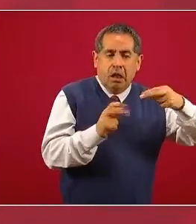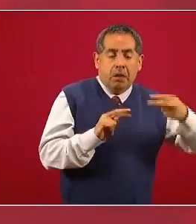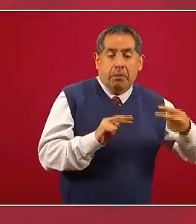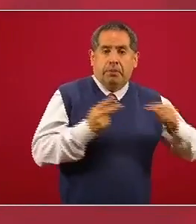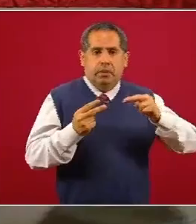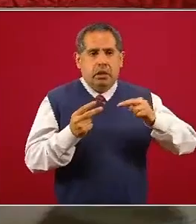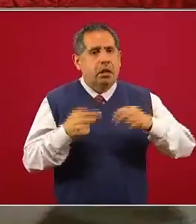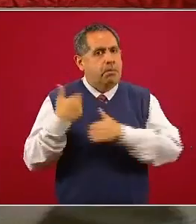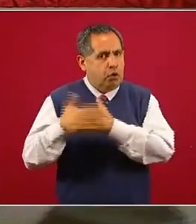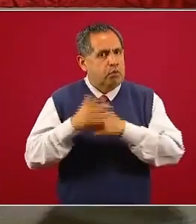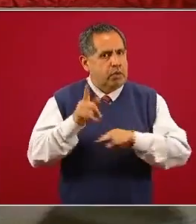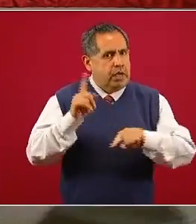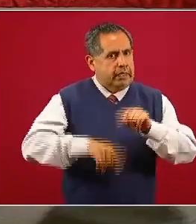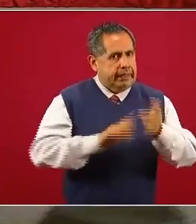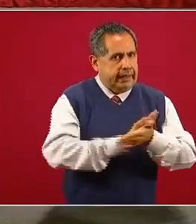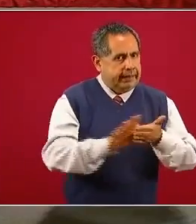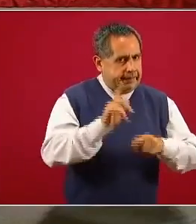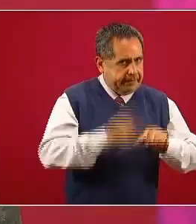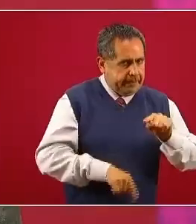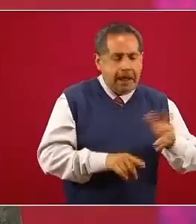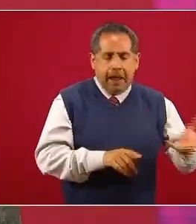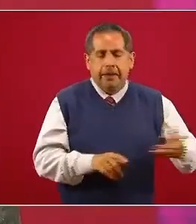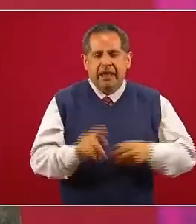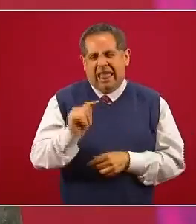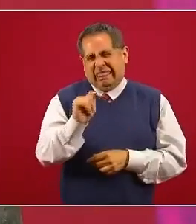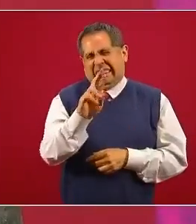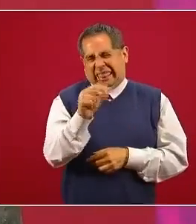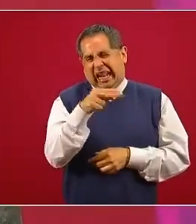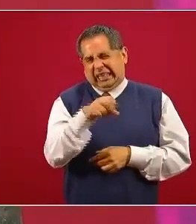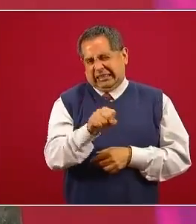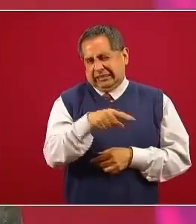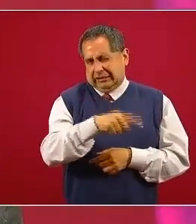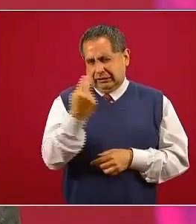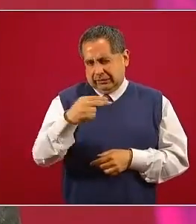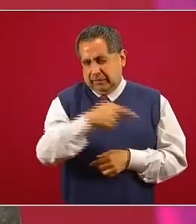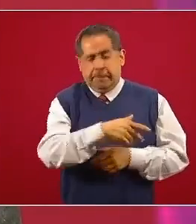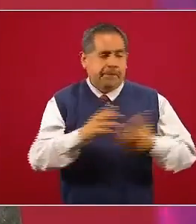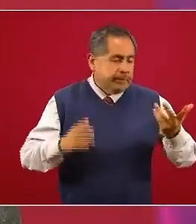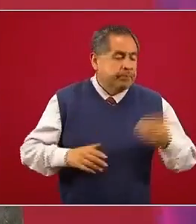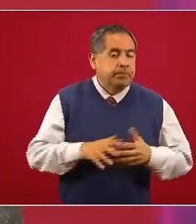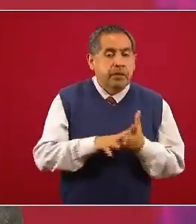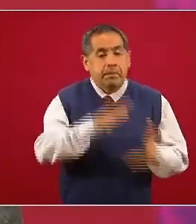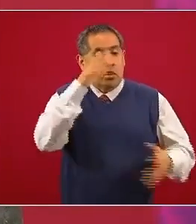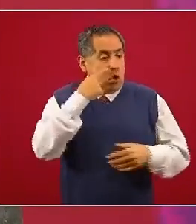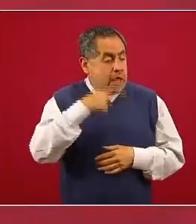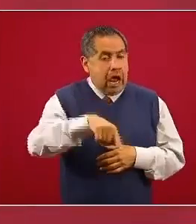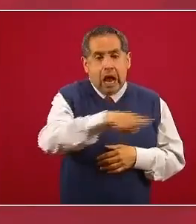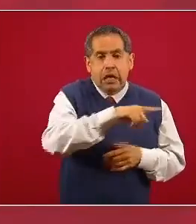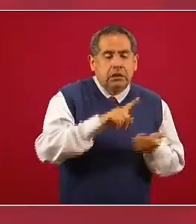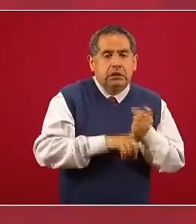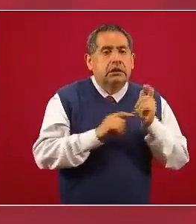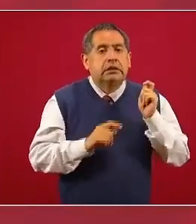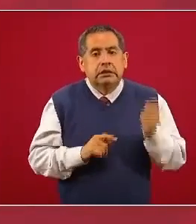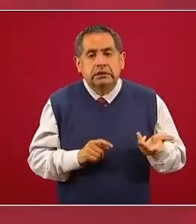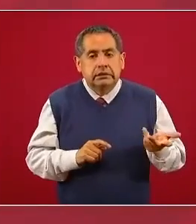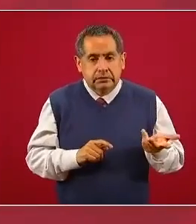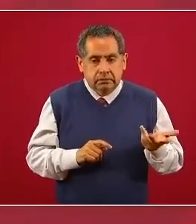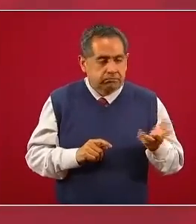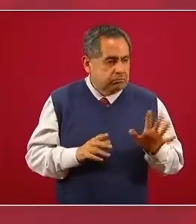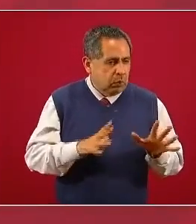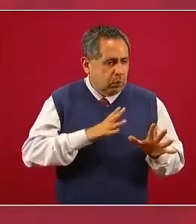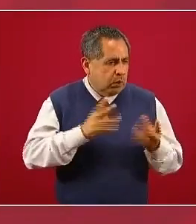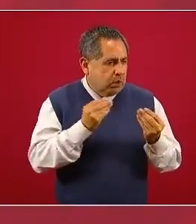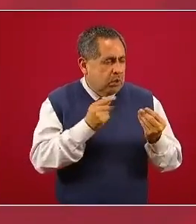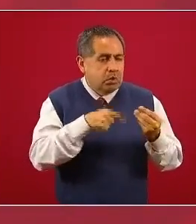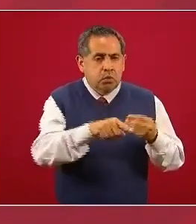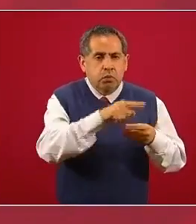completamente eliminadas de la dieta, y que estas grasas trans, en su enorme mayoría, casi en su totalidad, están